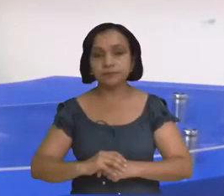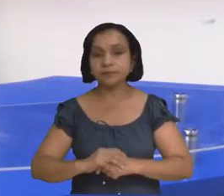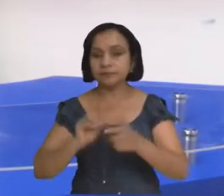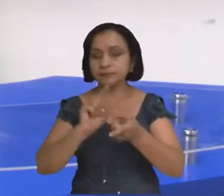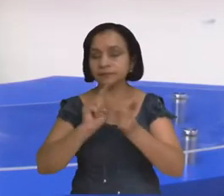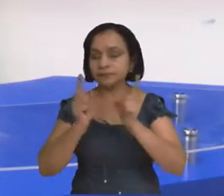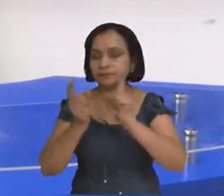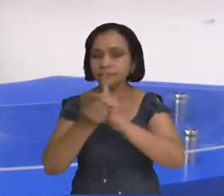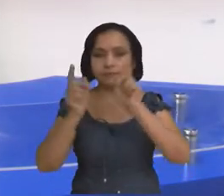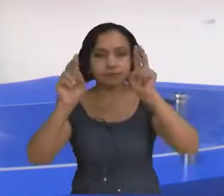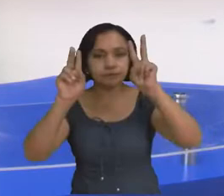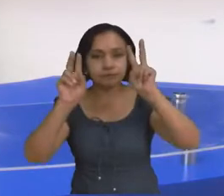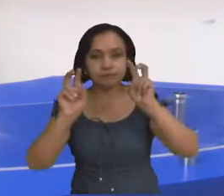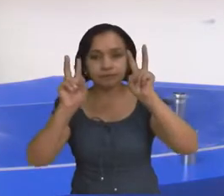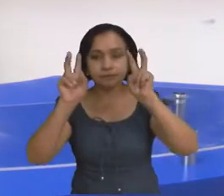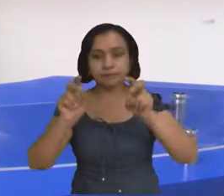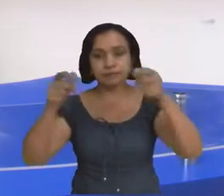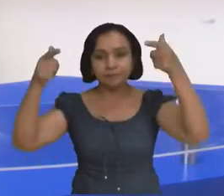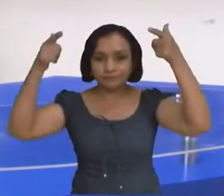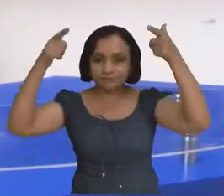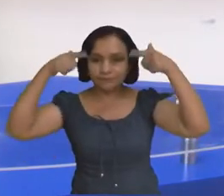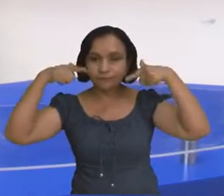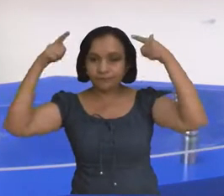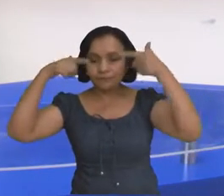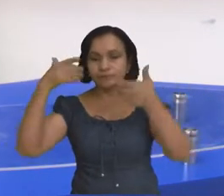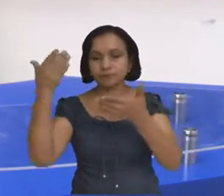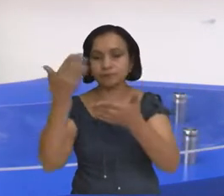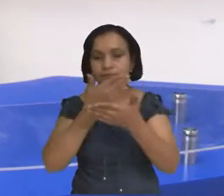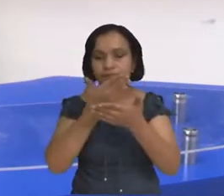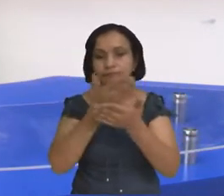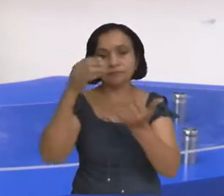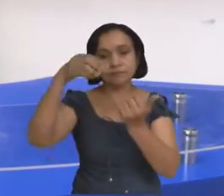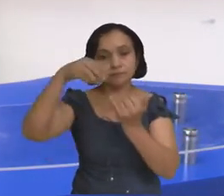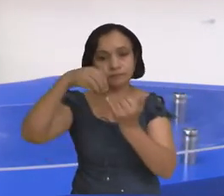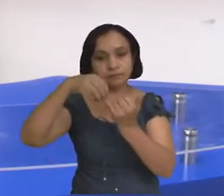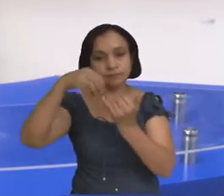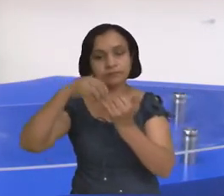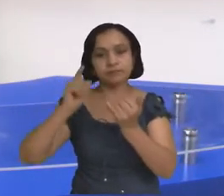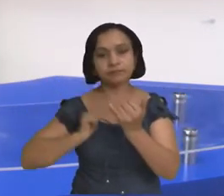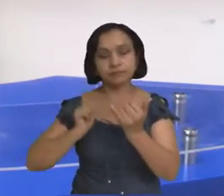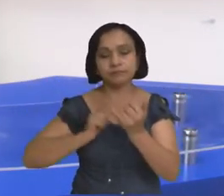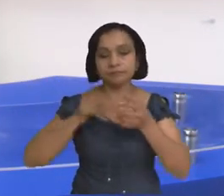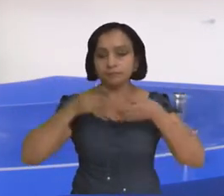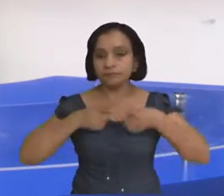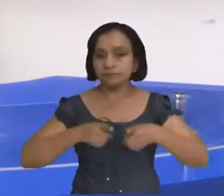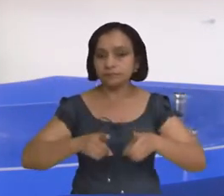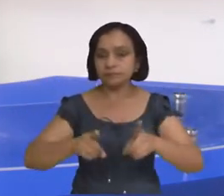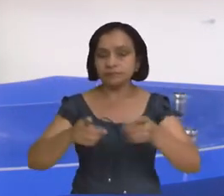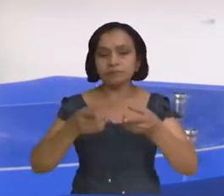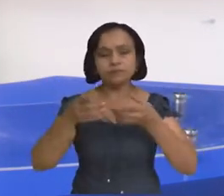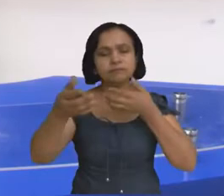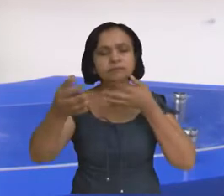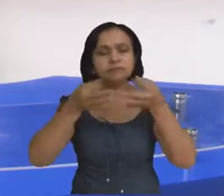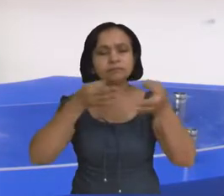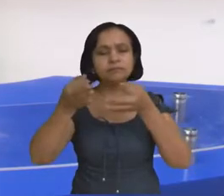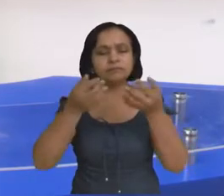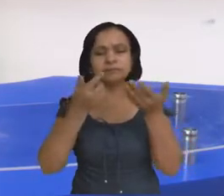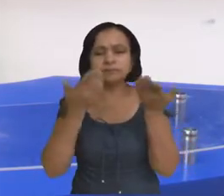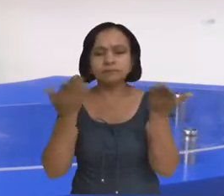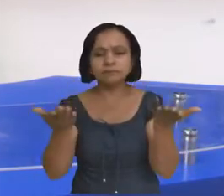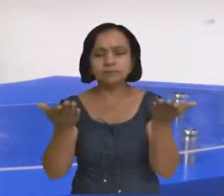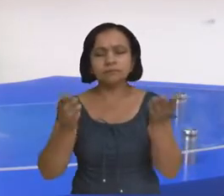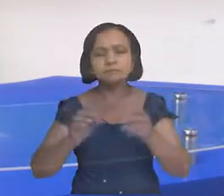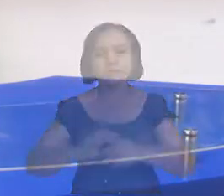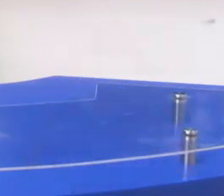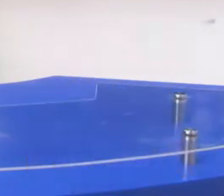Cambiando completamente de tema, en Masaya los estudiantes del INATEC tendrán ambientes dignos. Veamos el reporte en la siguiente